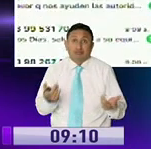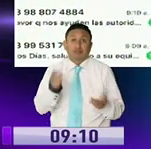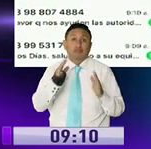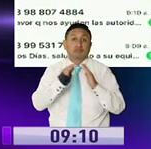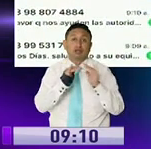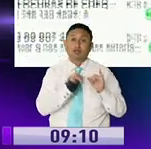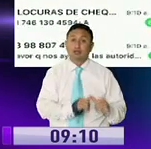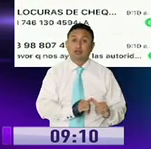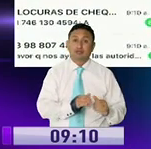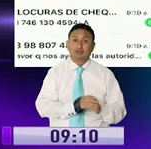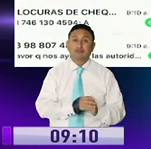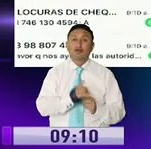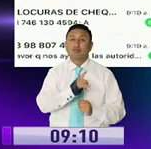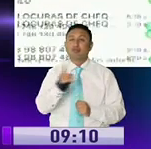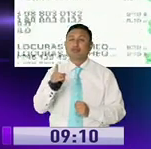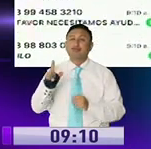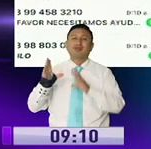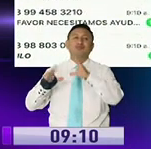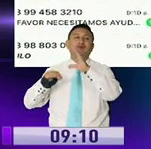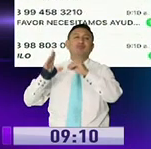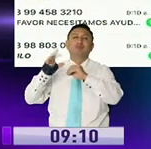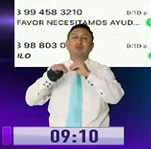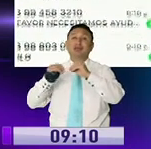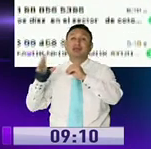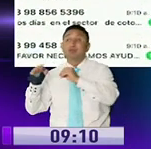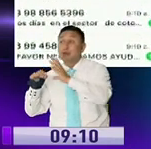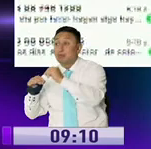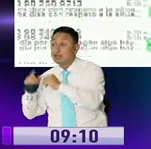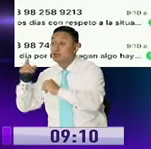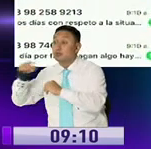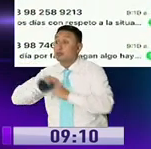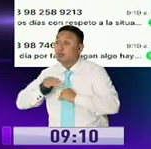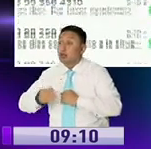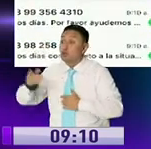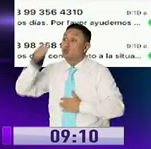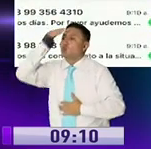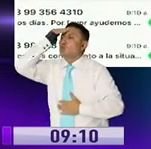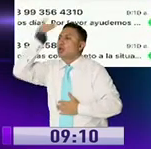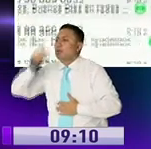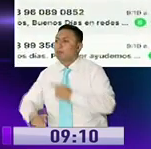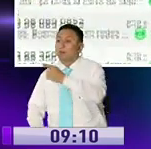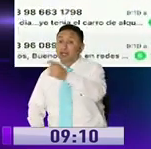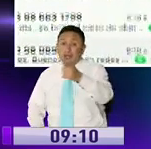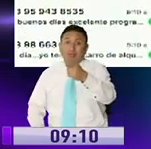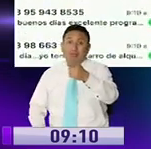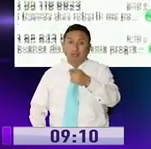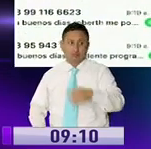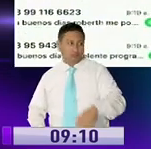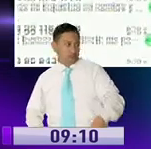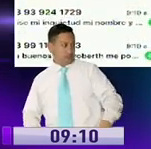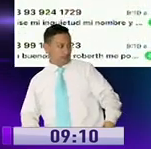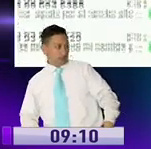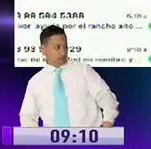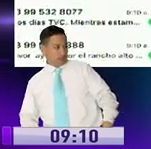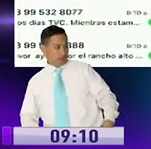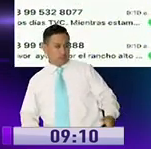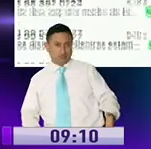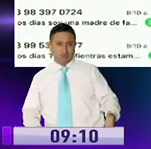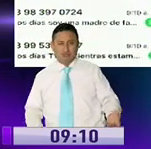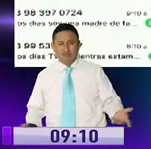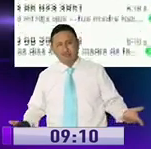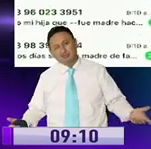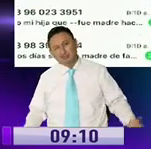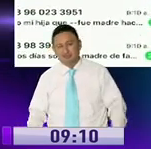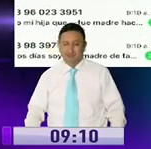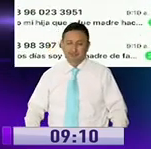casa. Eso es como los chismes, no sé, ¿supiste? Está embarazada la hija de la señora tal y le quedan viendo como loca. Por Dios, por